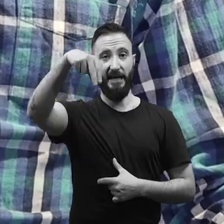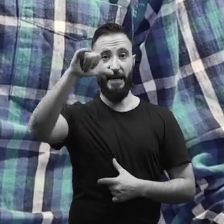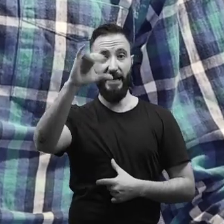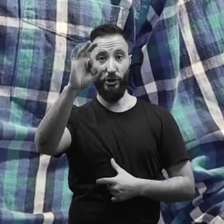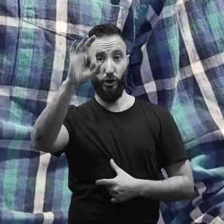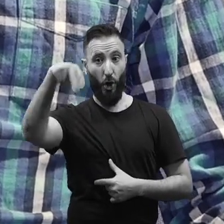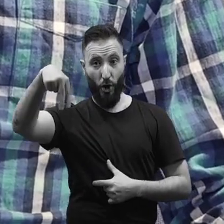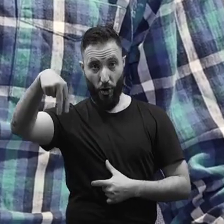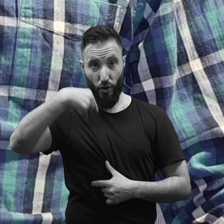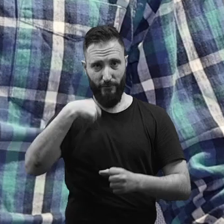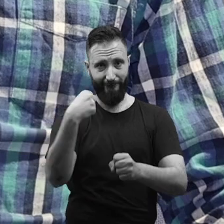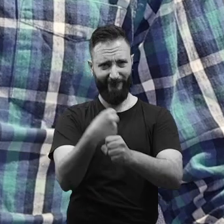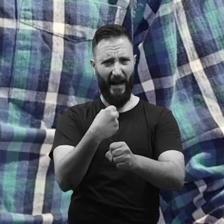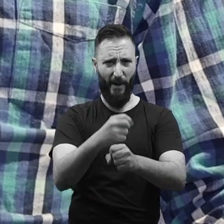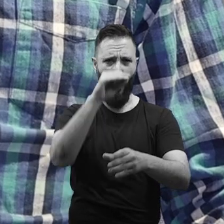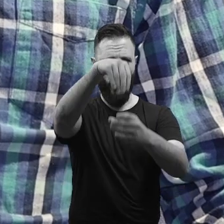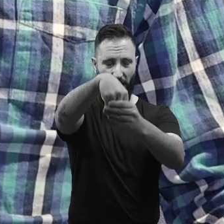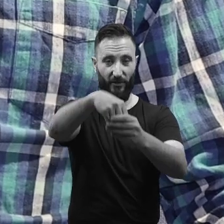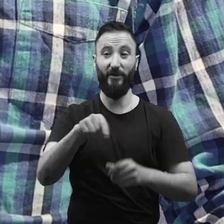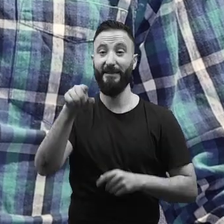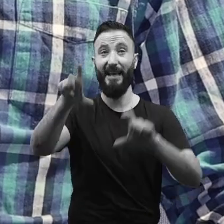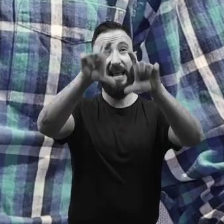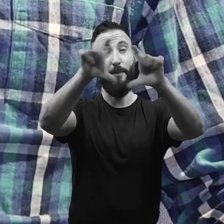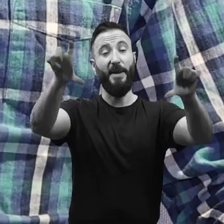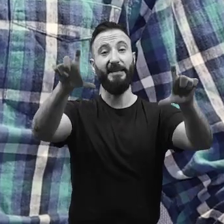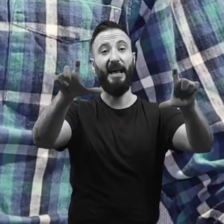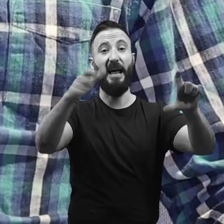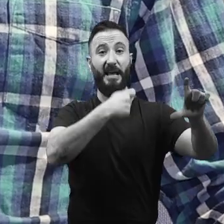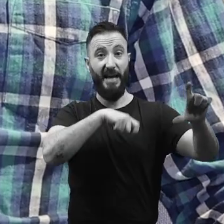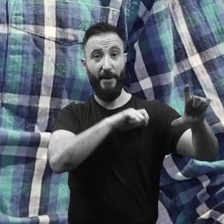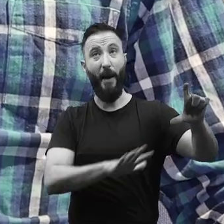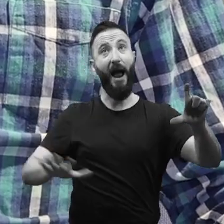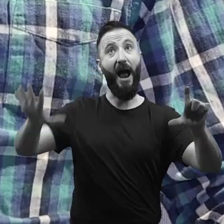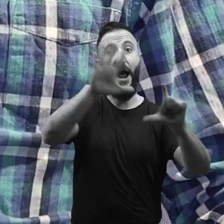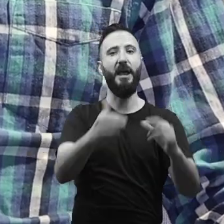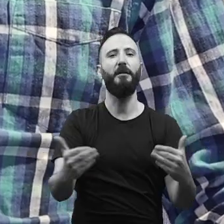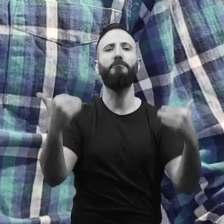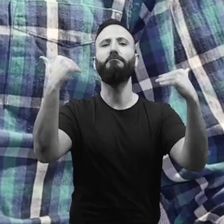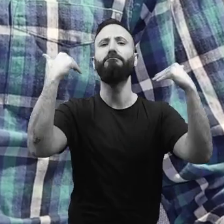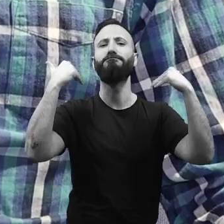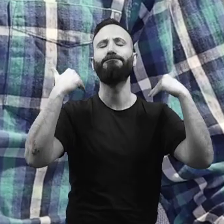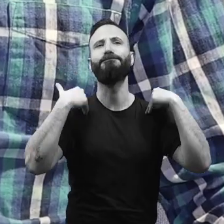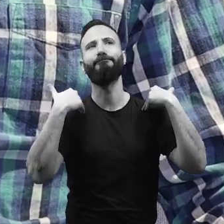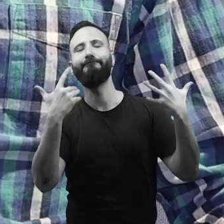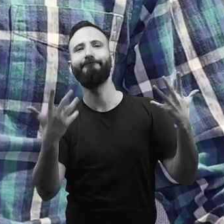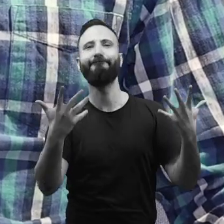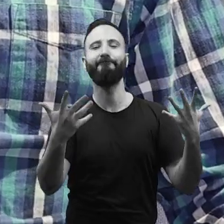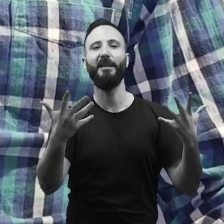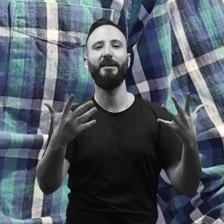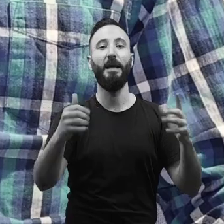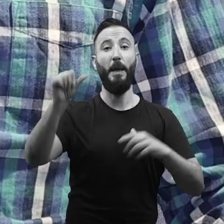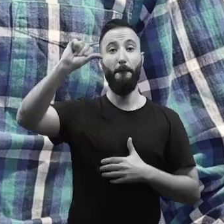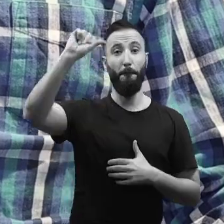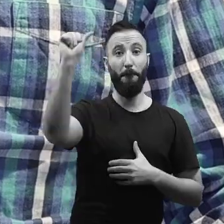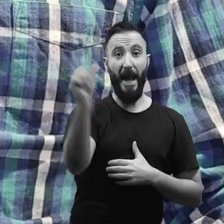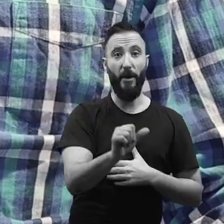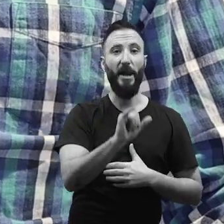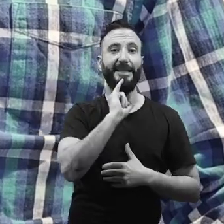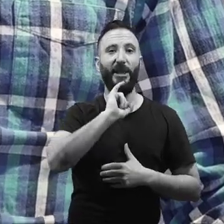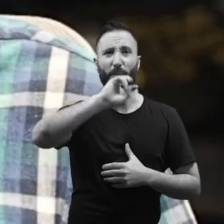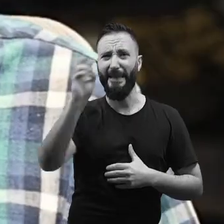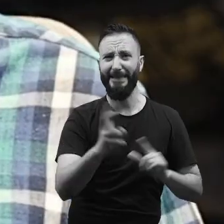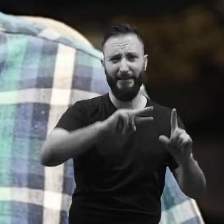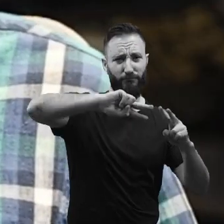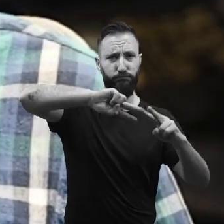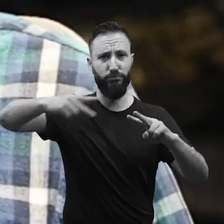que es una de las empresas que se dedican en España a vamos a decir, doblar las